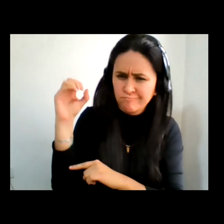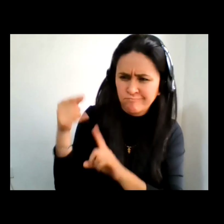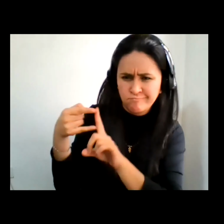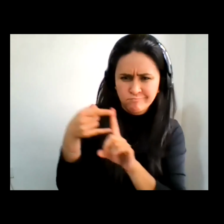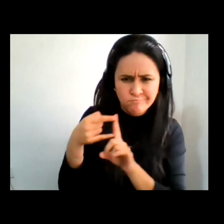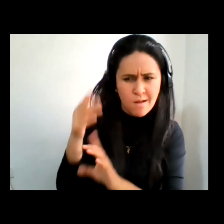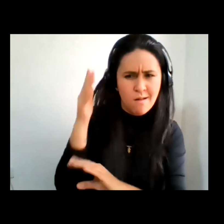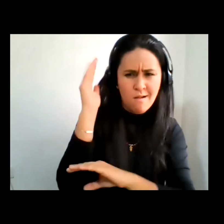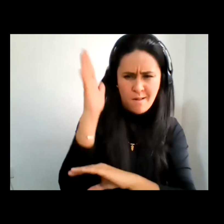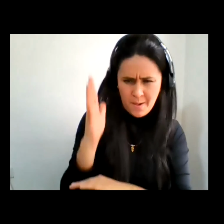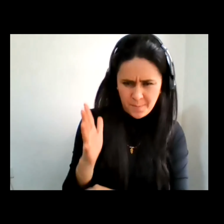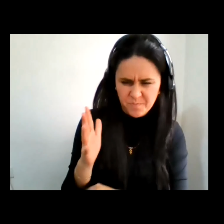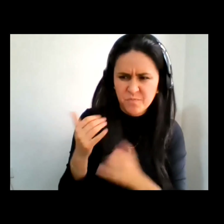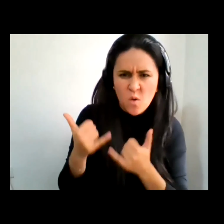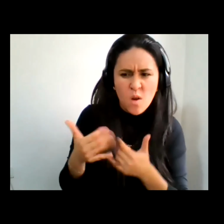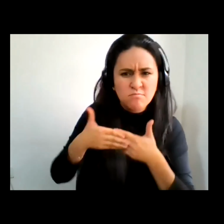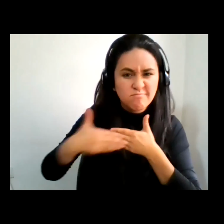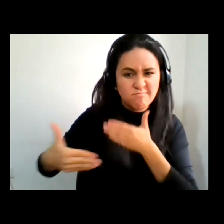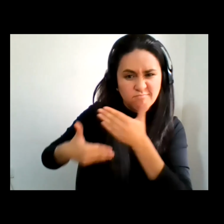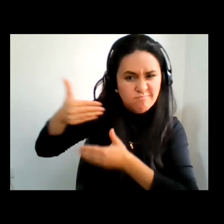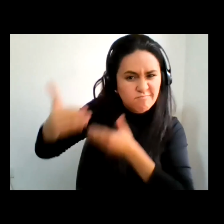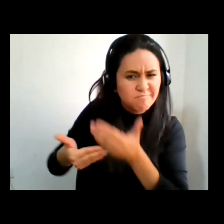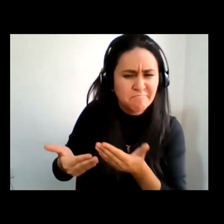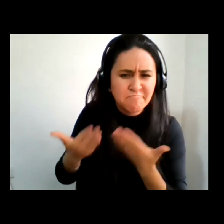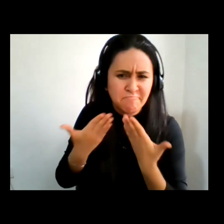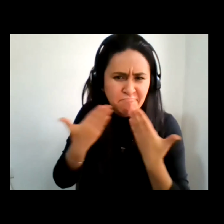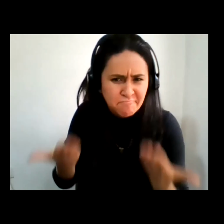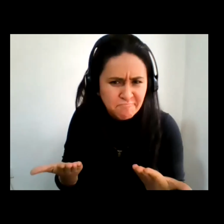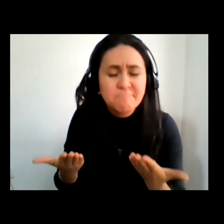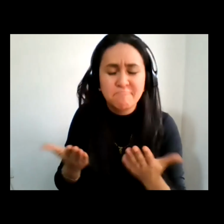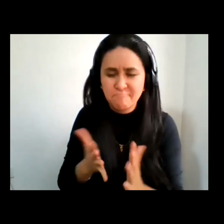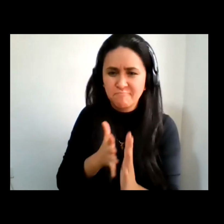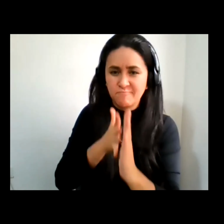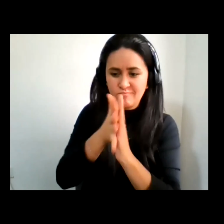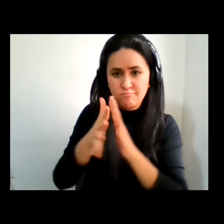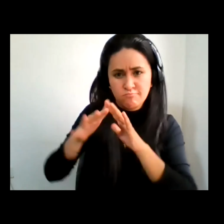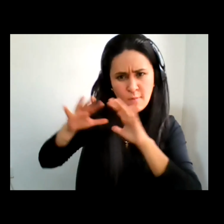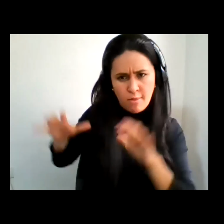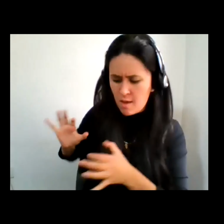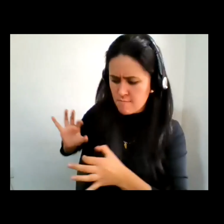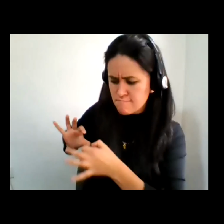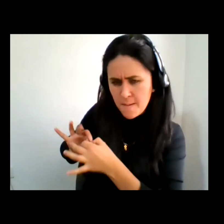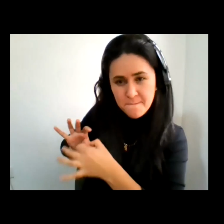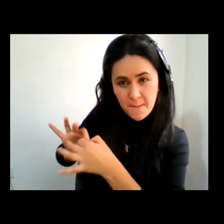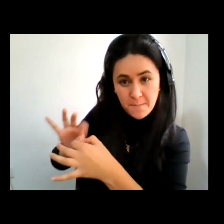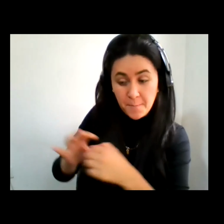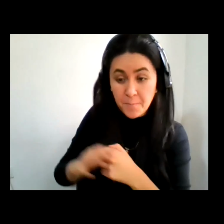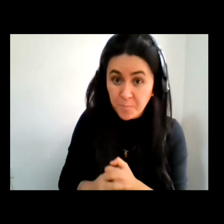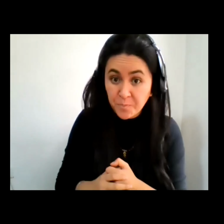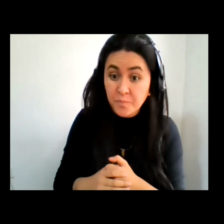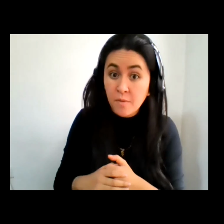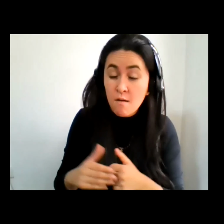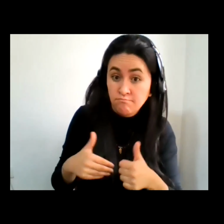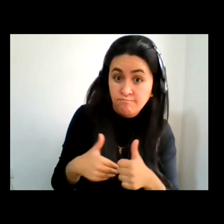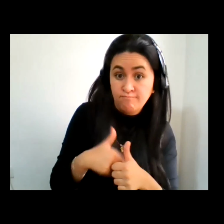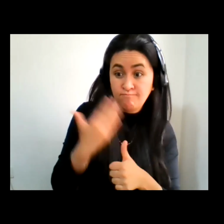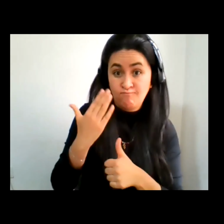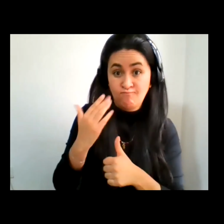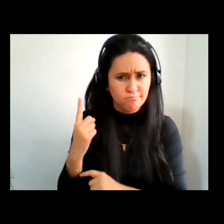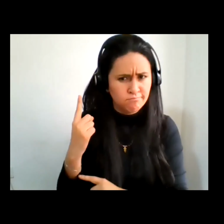por último, los próximos pasos, digamos, ¿no? de este conjunto de actividades. Bueno, hemos comenzado este